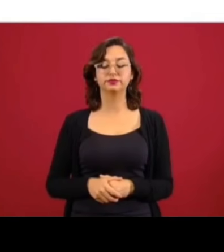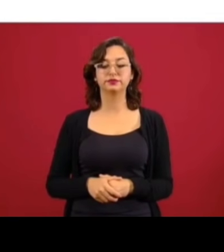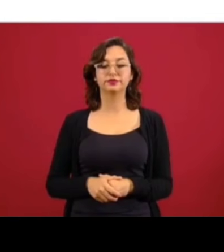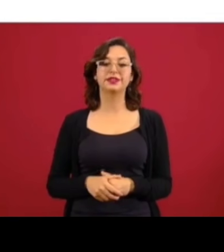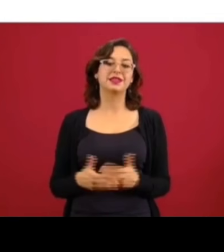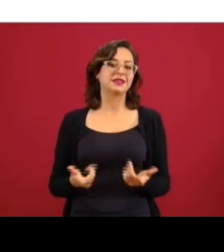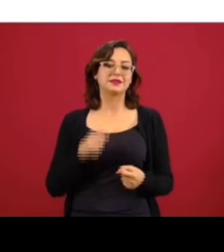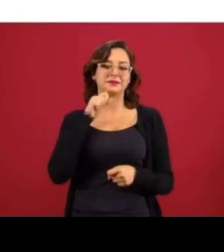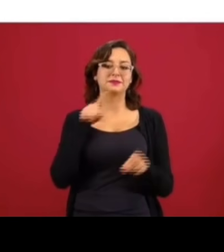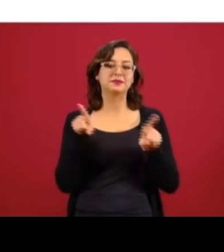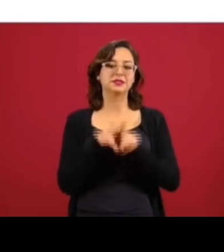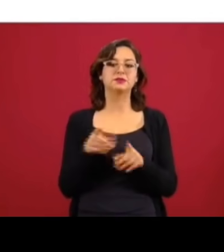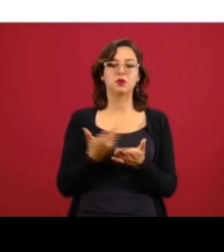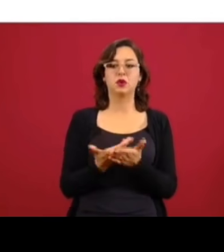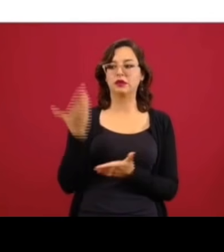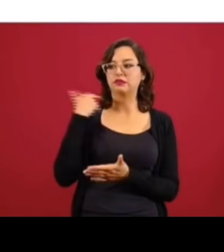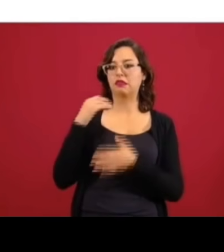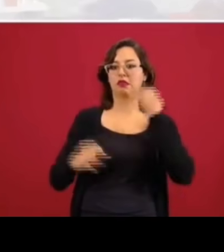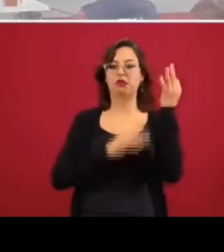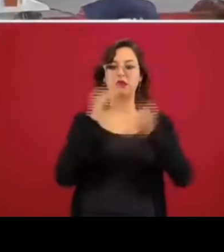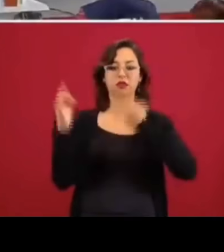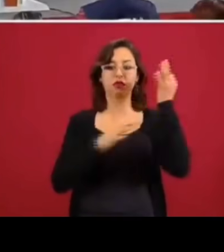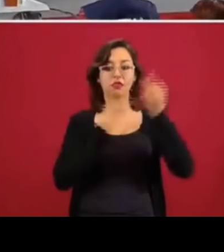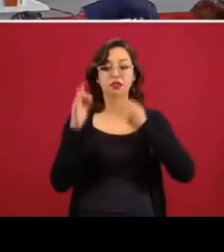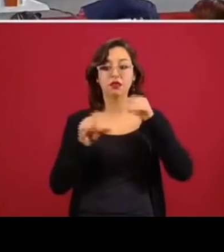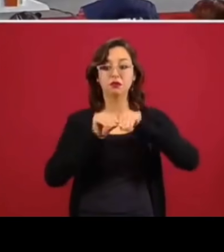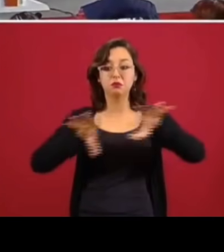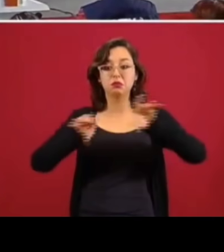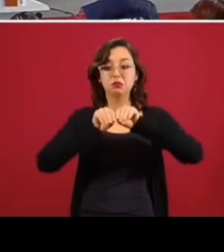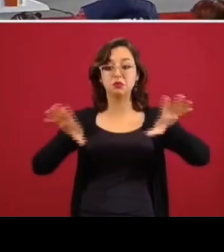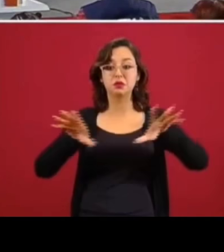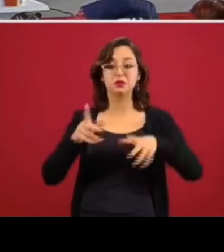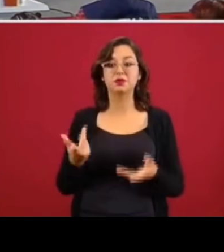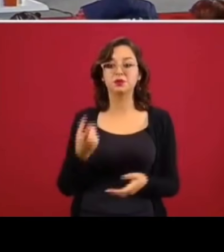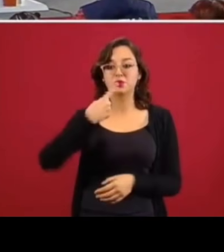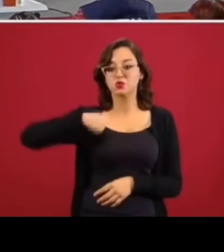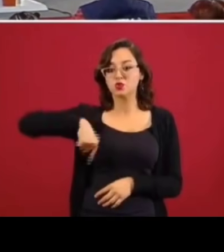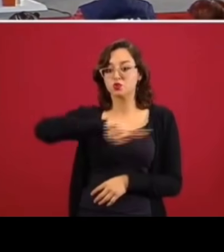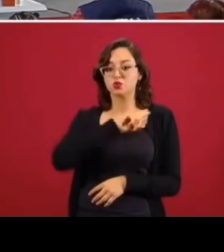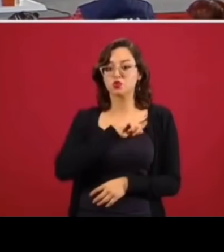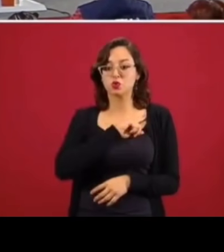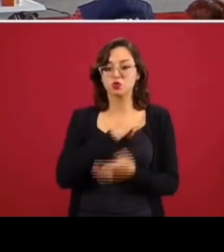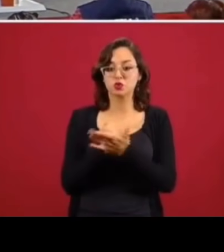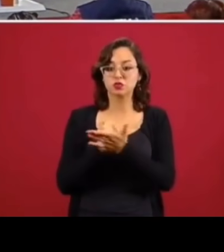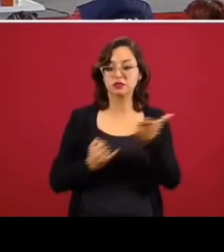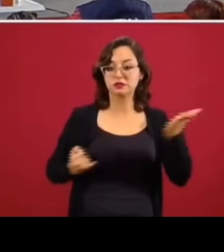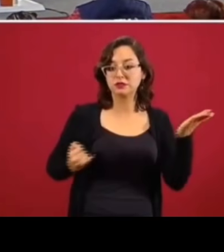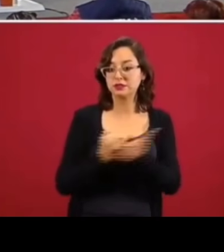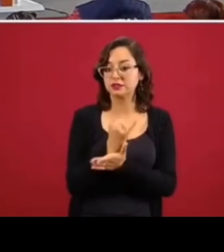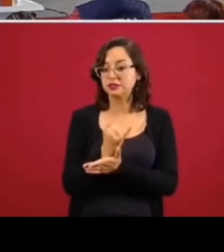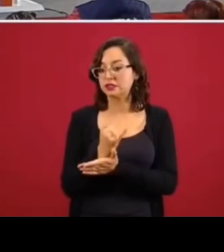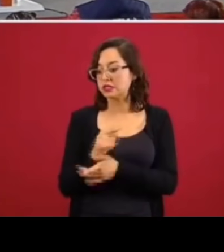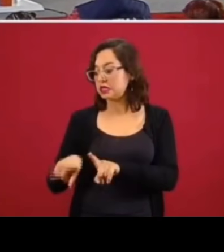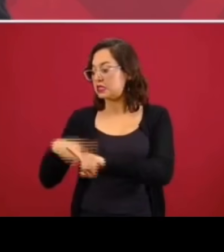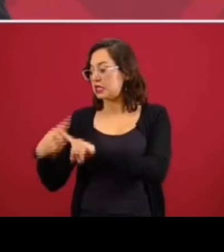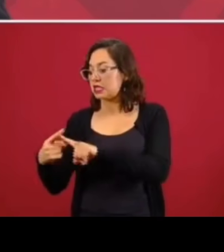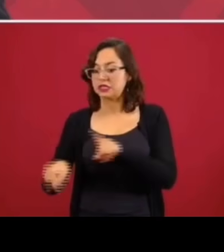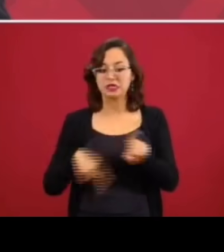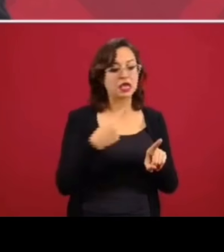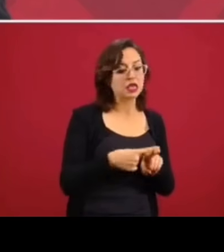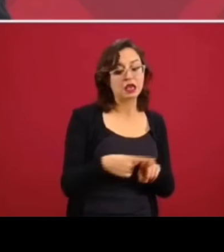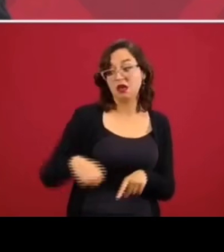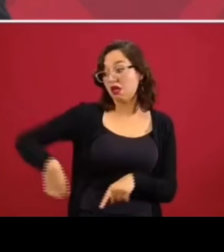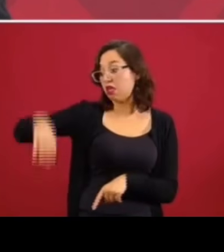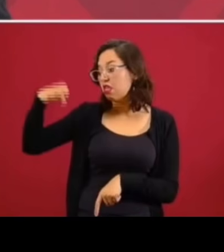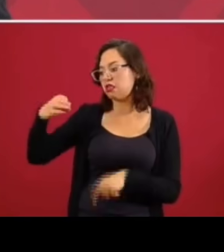echaron a andar, ¿no?, de que nosotros íbamos a dejar morir a los